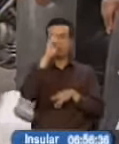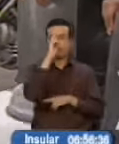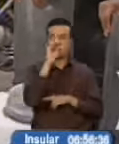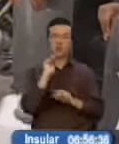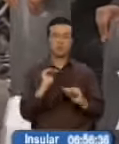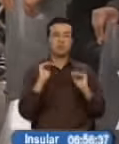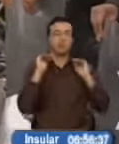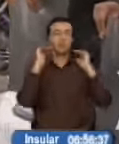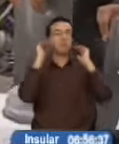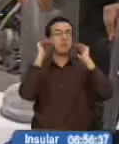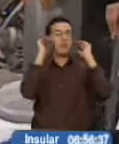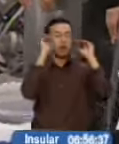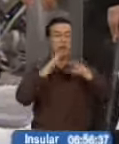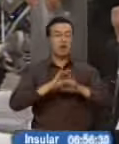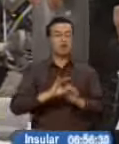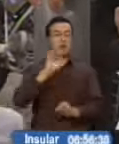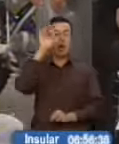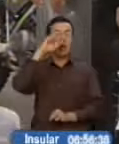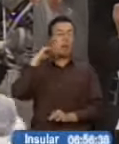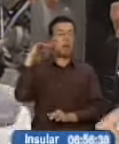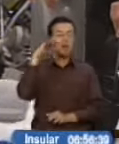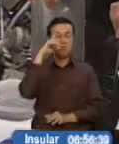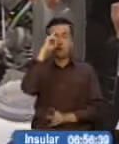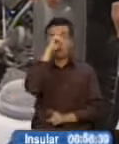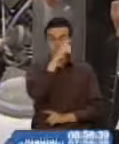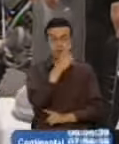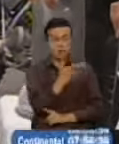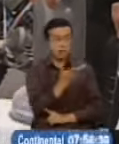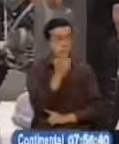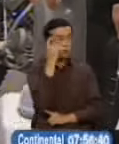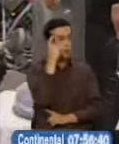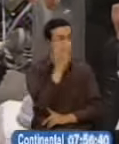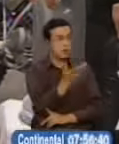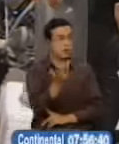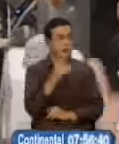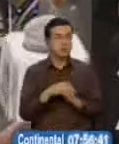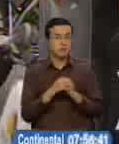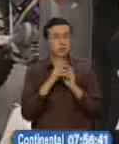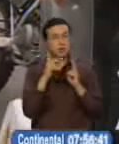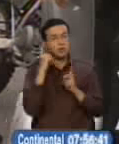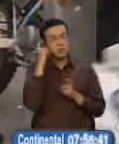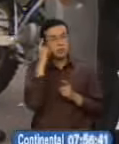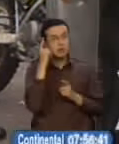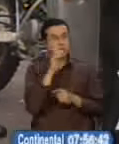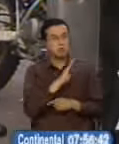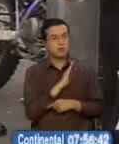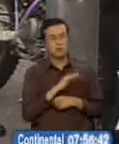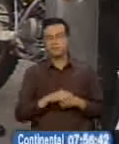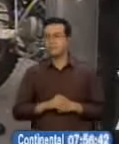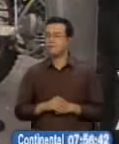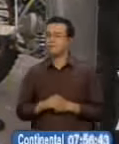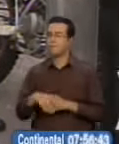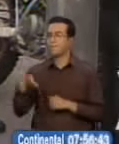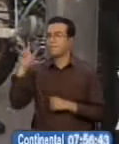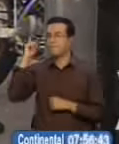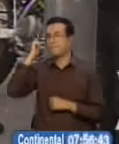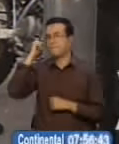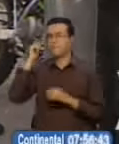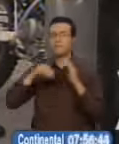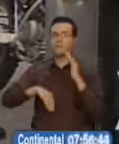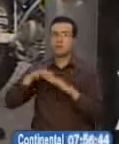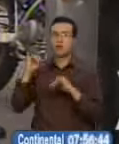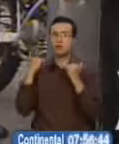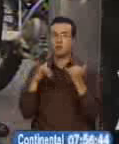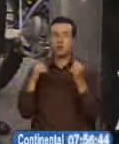la altitud. ¿Podría ser una situación determinante? ¿Cómo usted la analiza desde el aspecto y desde la mente del entrenador? Mira, yo pienso que más va a jugar